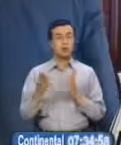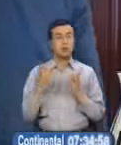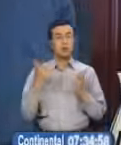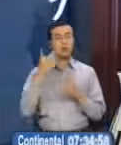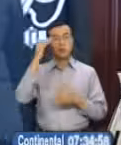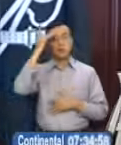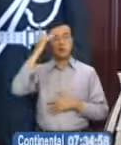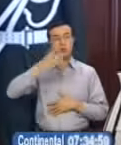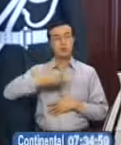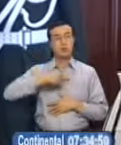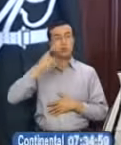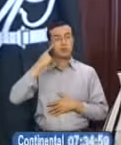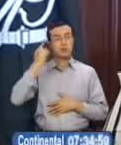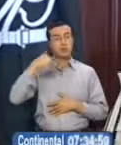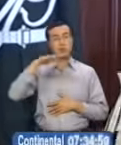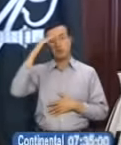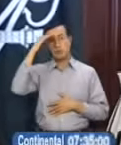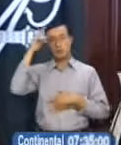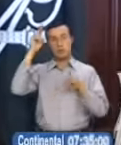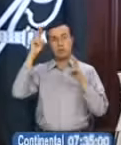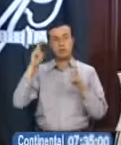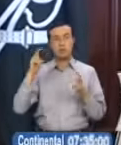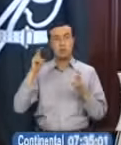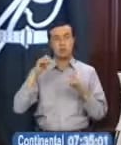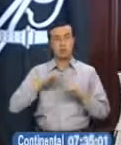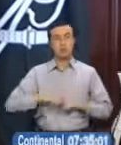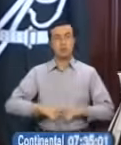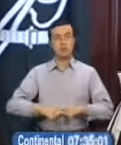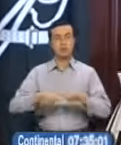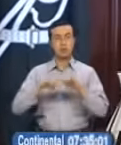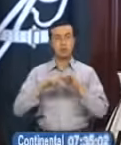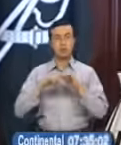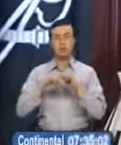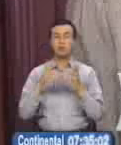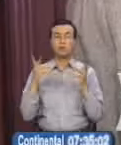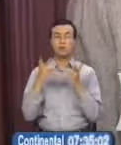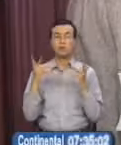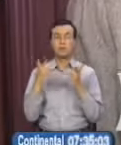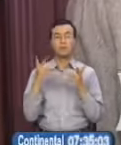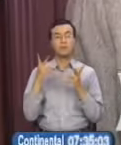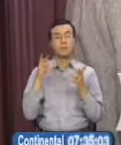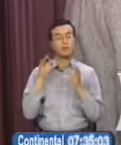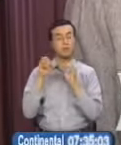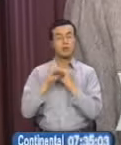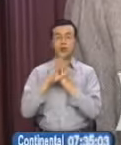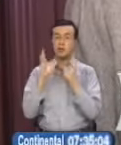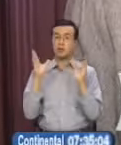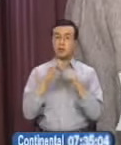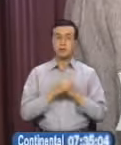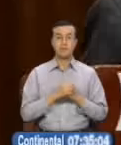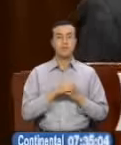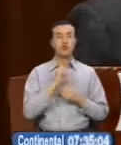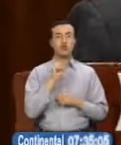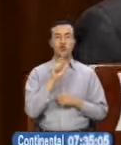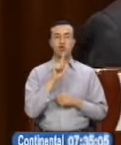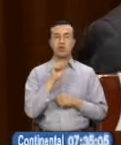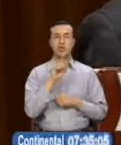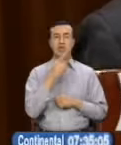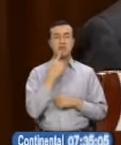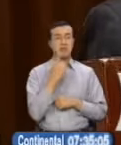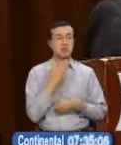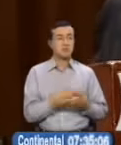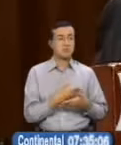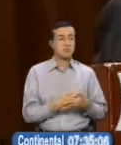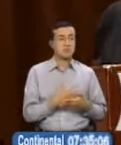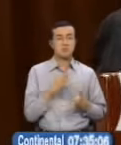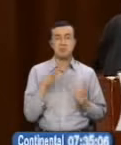una decisión. Creo que hay temas que todavía tienen que ser aclarados desde mi punto de vista. Quien sí adelantó un criterio fue Soledad Buendía, para quien no existen